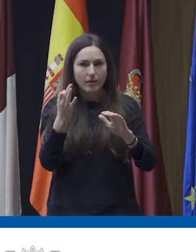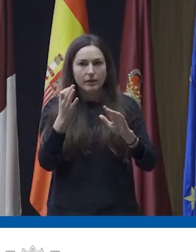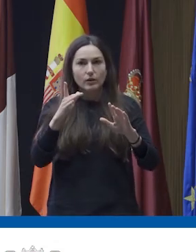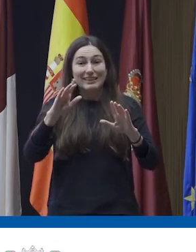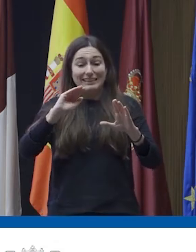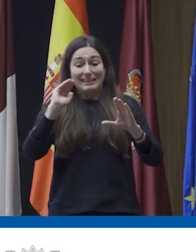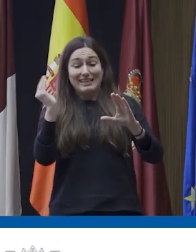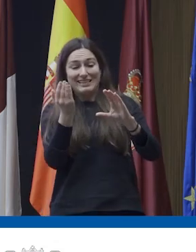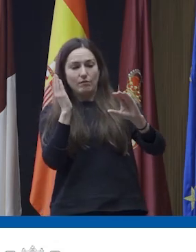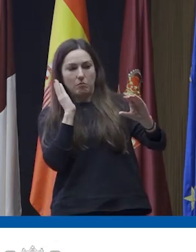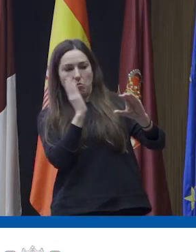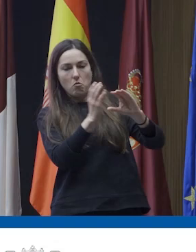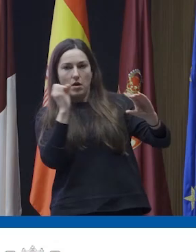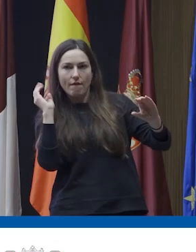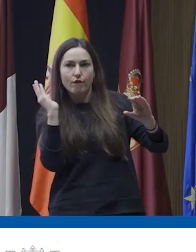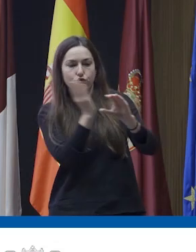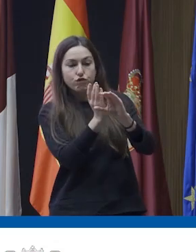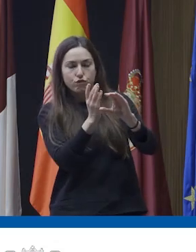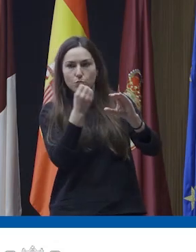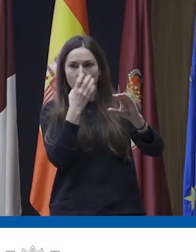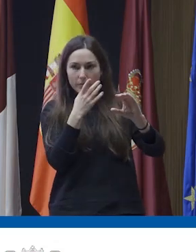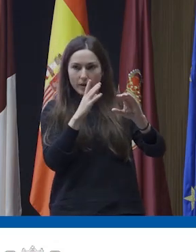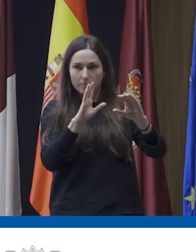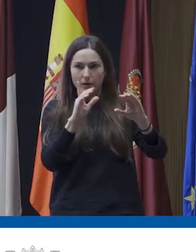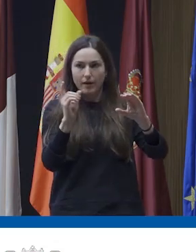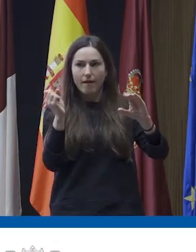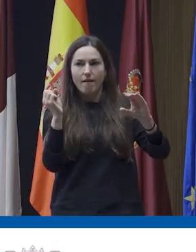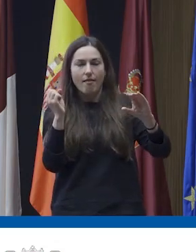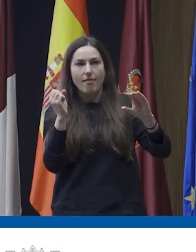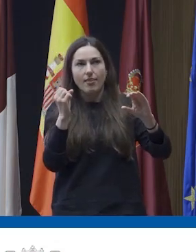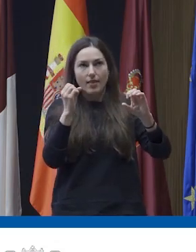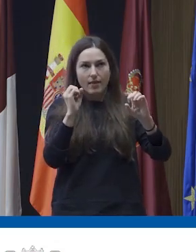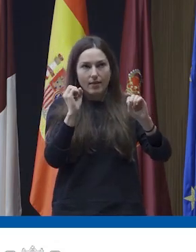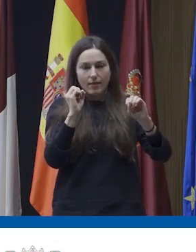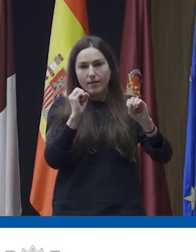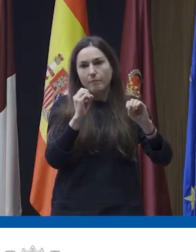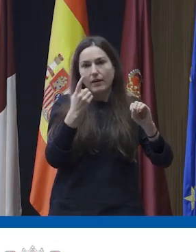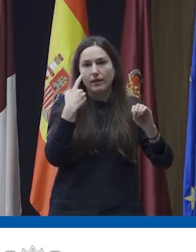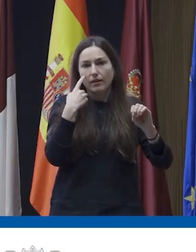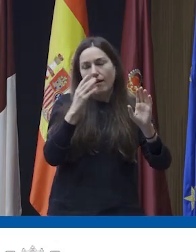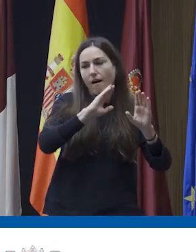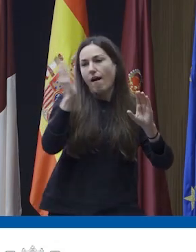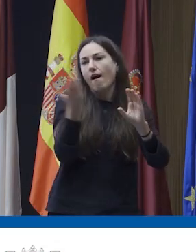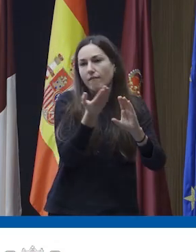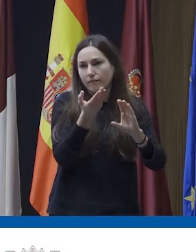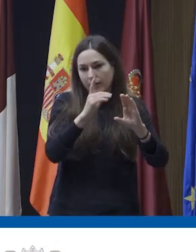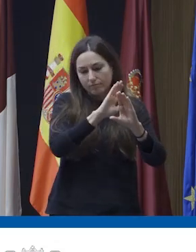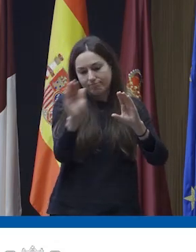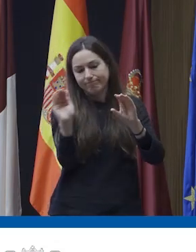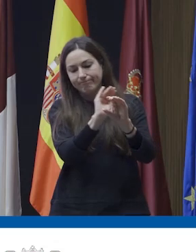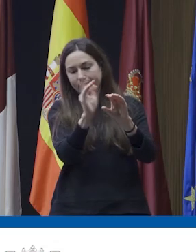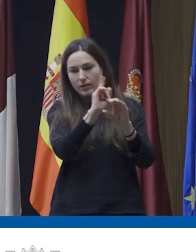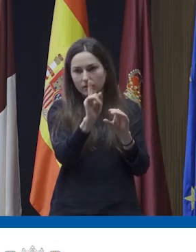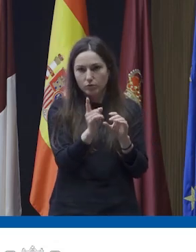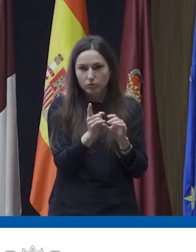porque si no hay veces que se le puede dar toques a la propia lente, se le puede dar son unas pequeñas explosiones lo que produce. Entonces, sí, normalmente